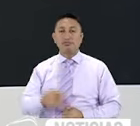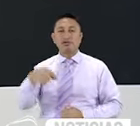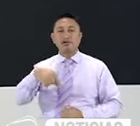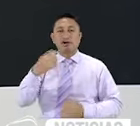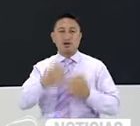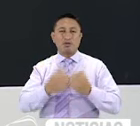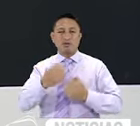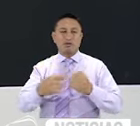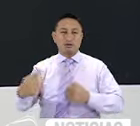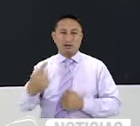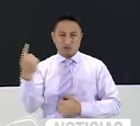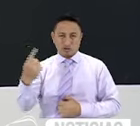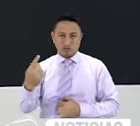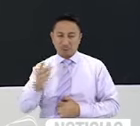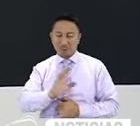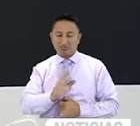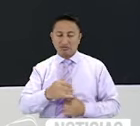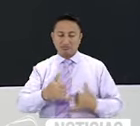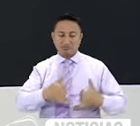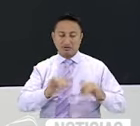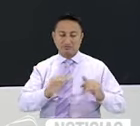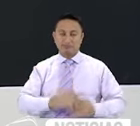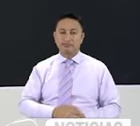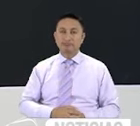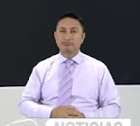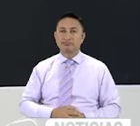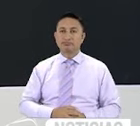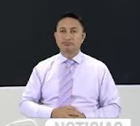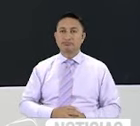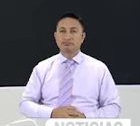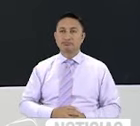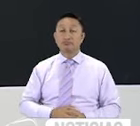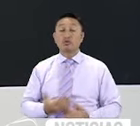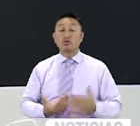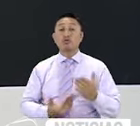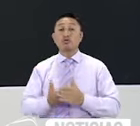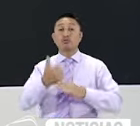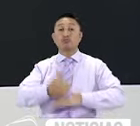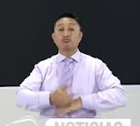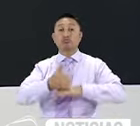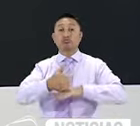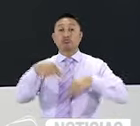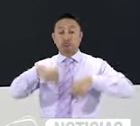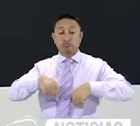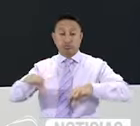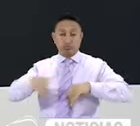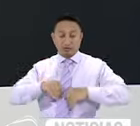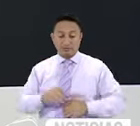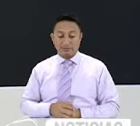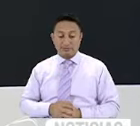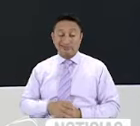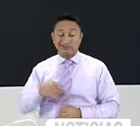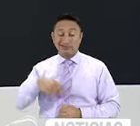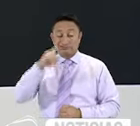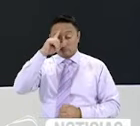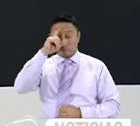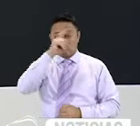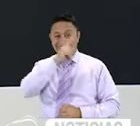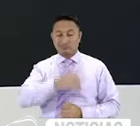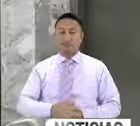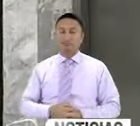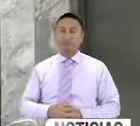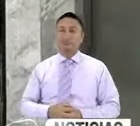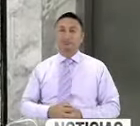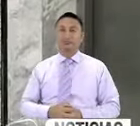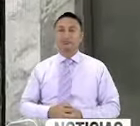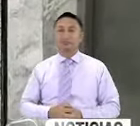esté empantanado. Swing reconoció que asume el cargo en momentos difíciles. El impasse